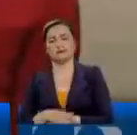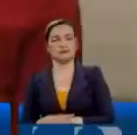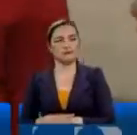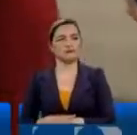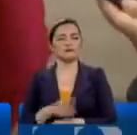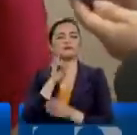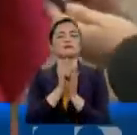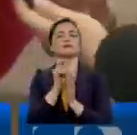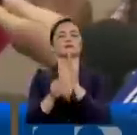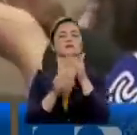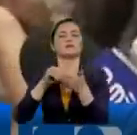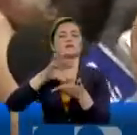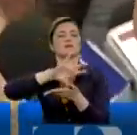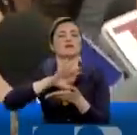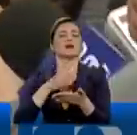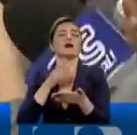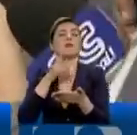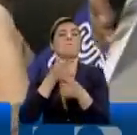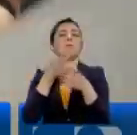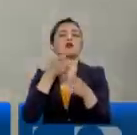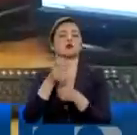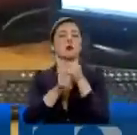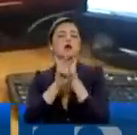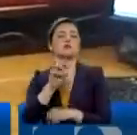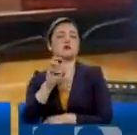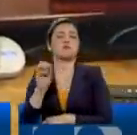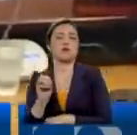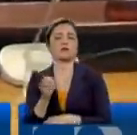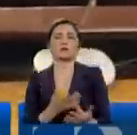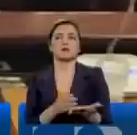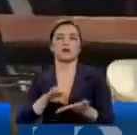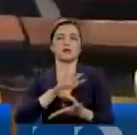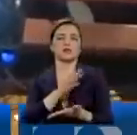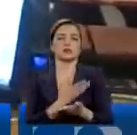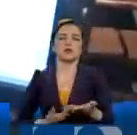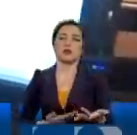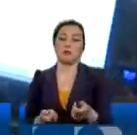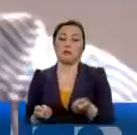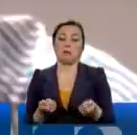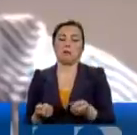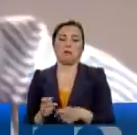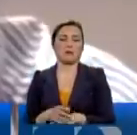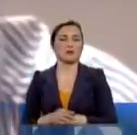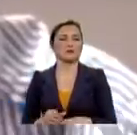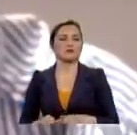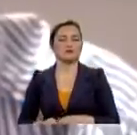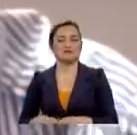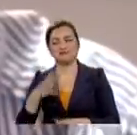de denuncia dentro de la Asamblea que fue presentado en marzo de este año y que sigue en manos del presidente de la Asamblea. Es